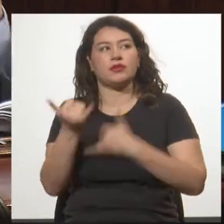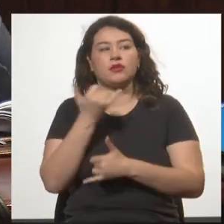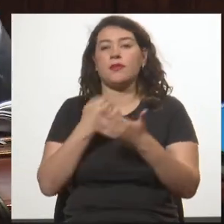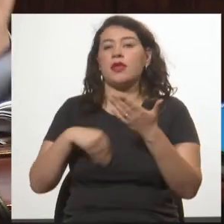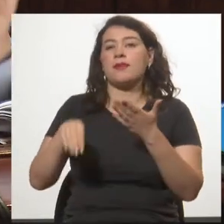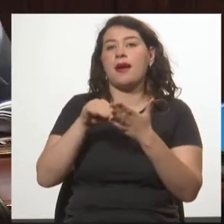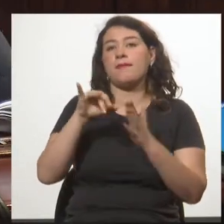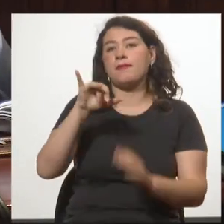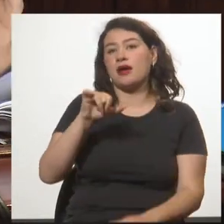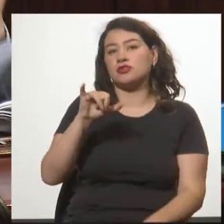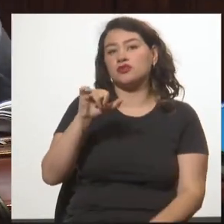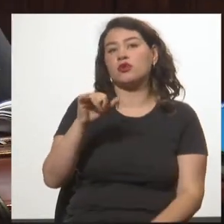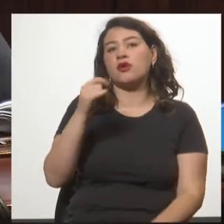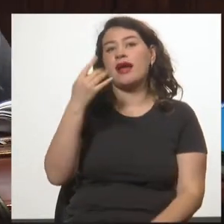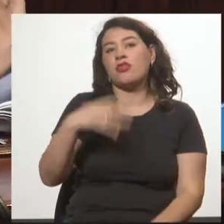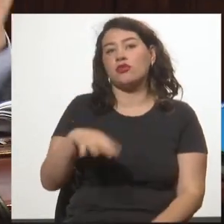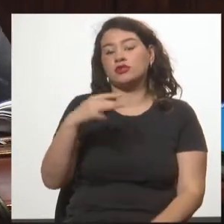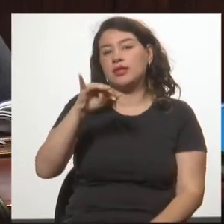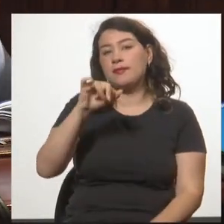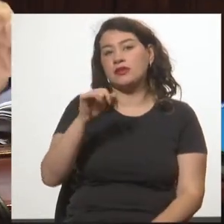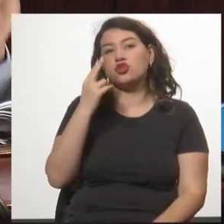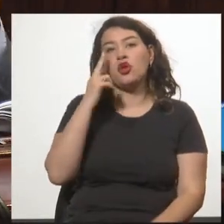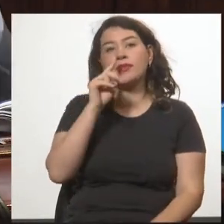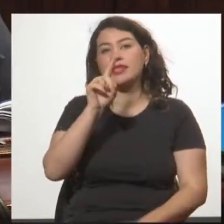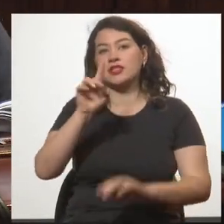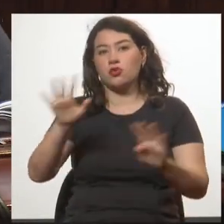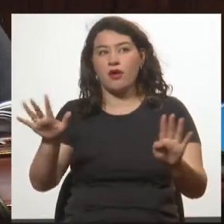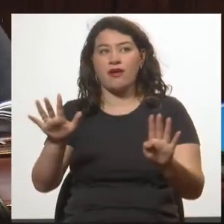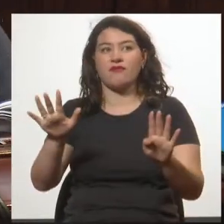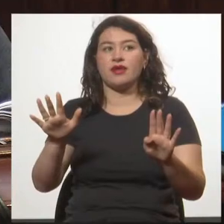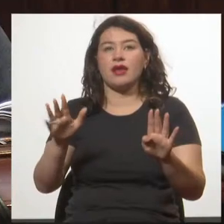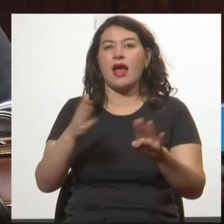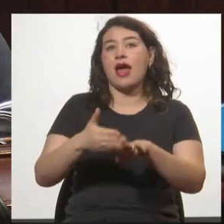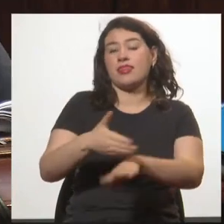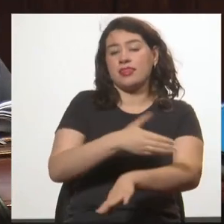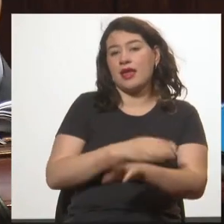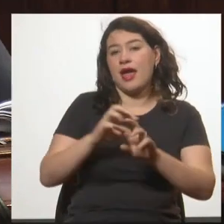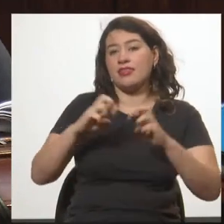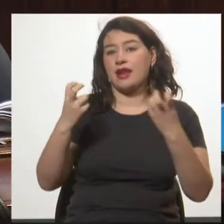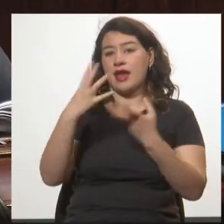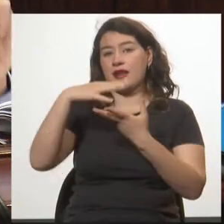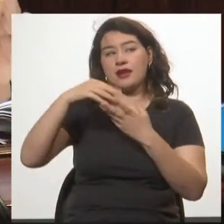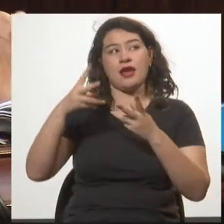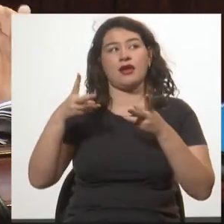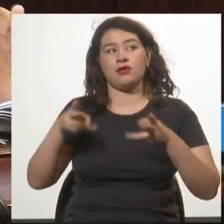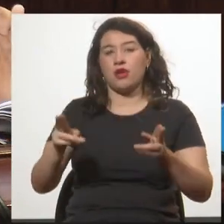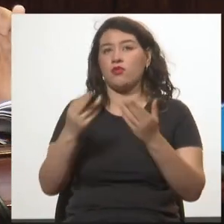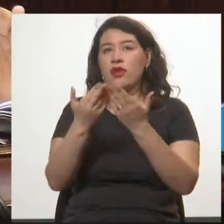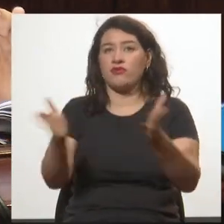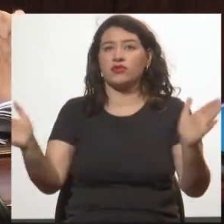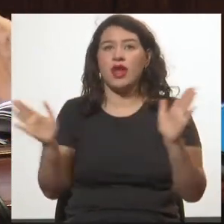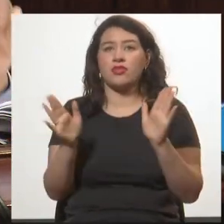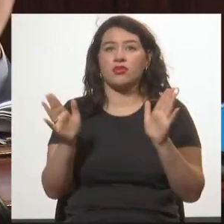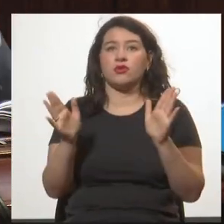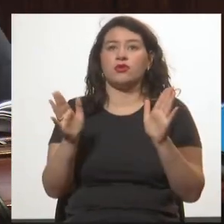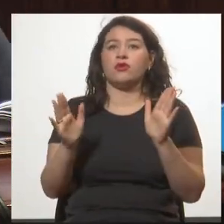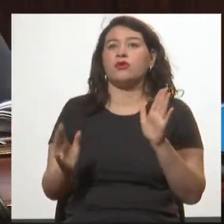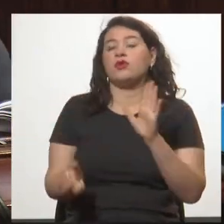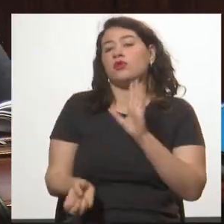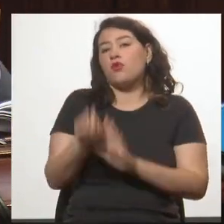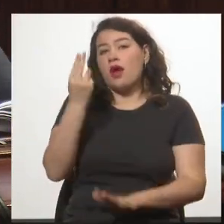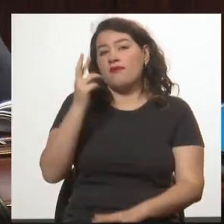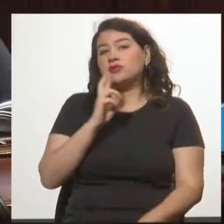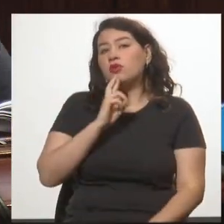mayo el 14 de mayo del 2019 cuando ante la arena estaba inaugurado y funcionando una nueva